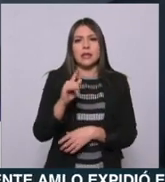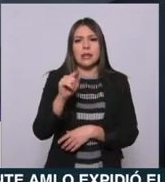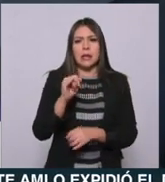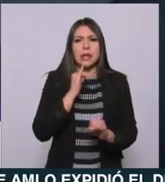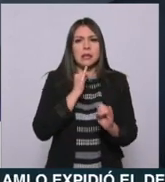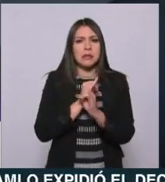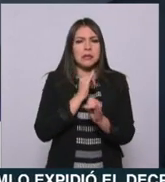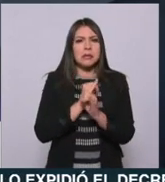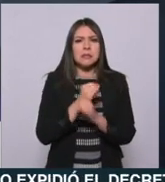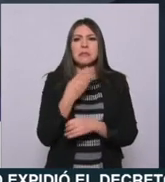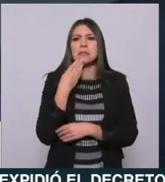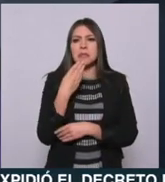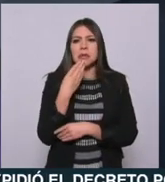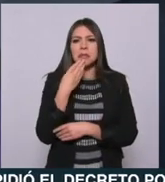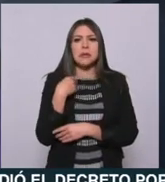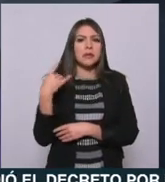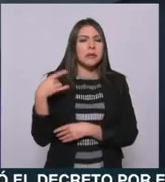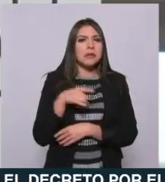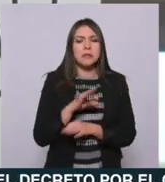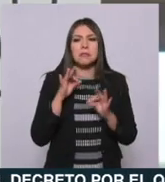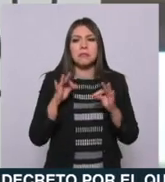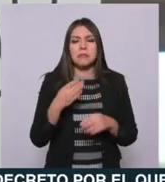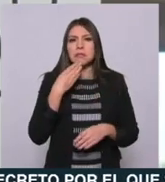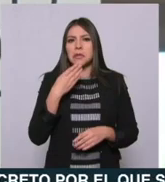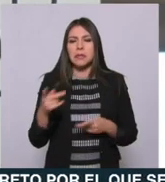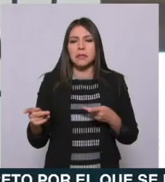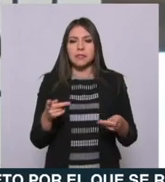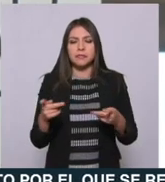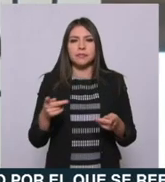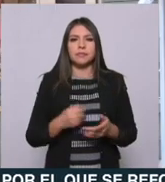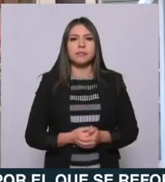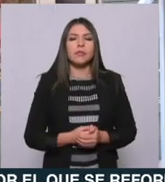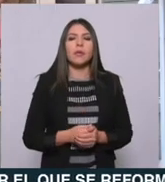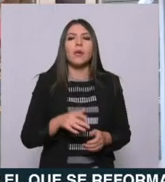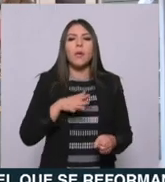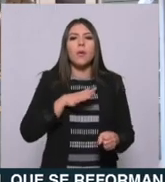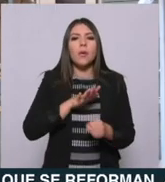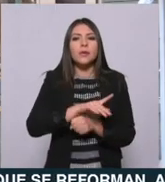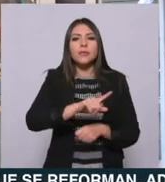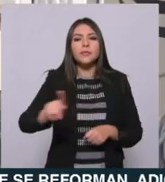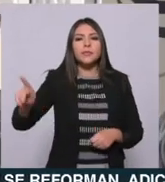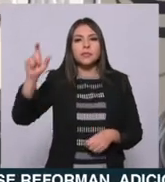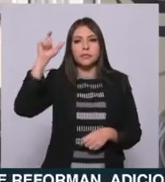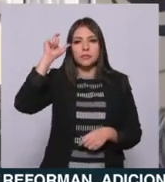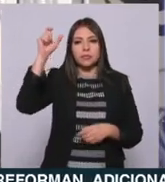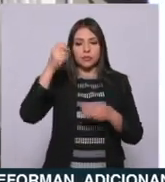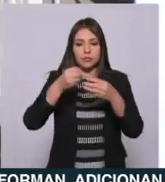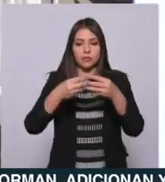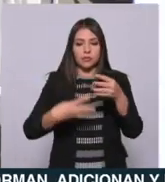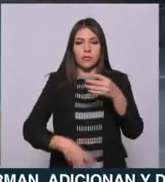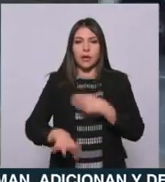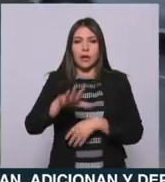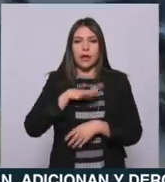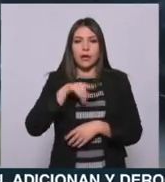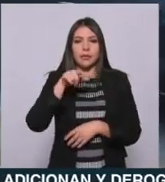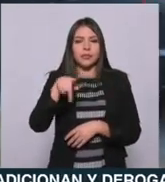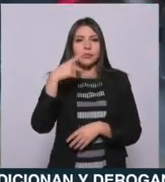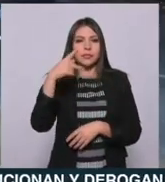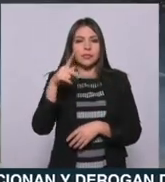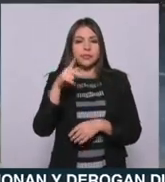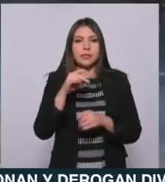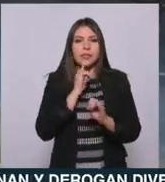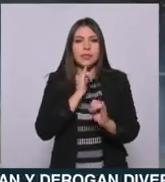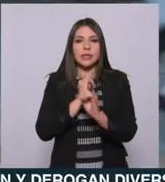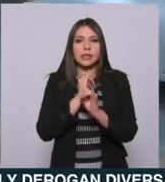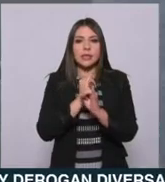bien, me gustó, sí, bastante organizado. La lista de verificentros que estarán prestando servicio se puede ver en la página de la Secretaría de Medio